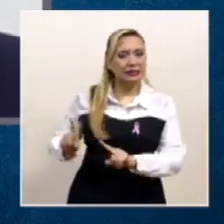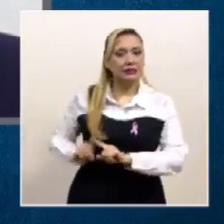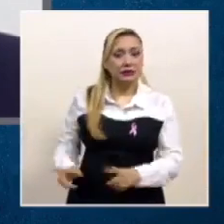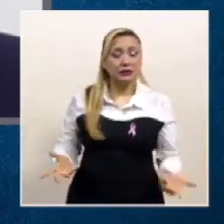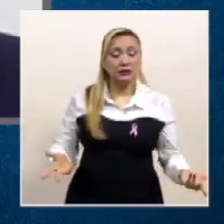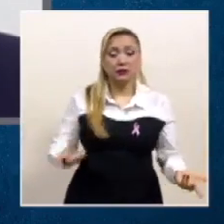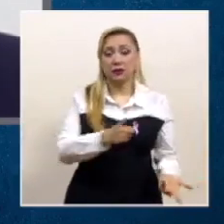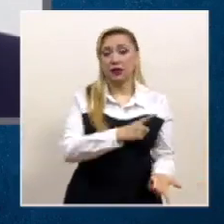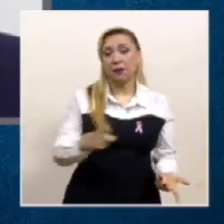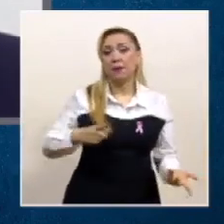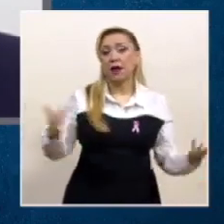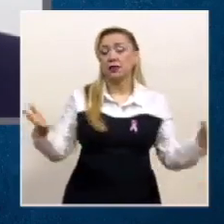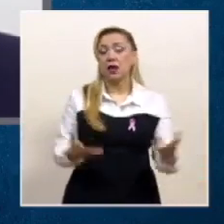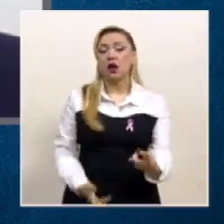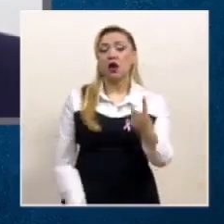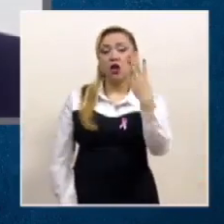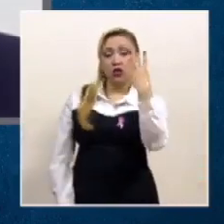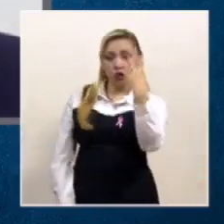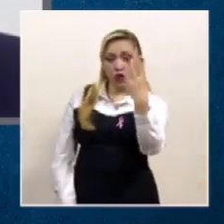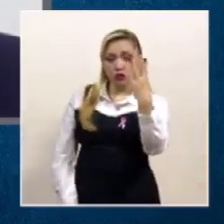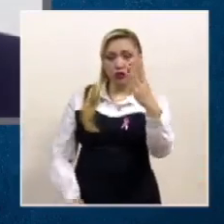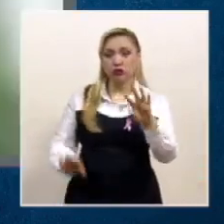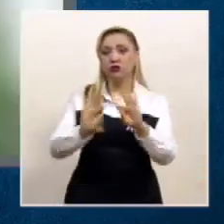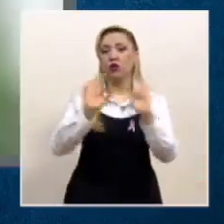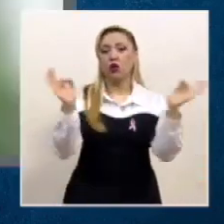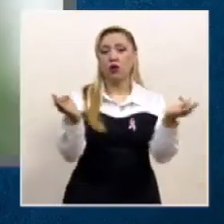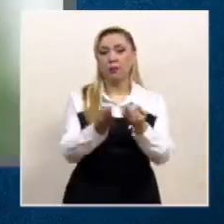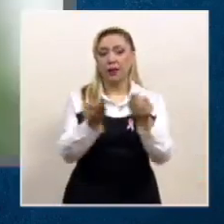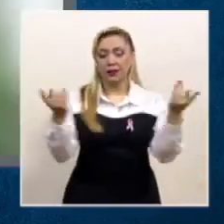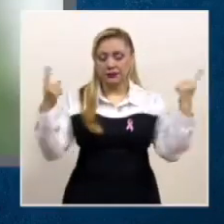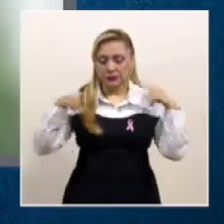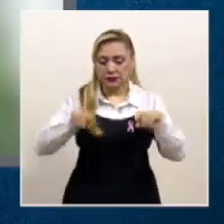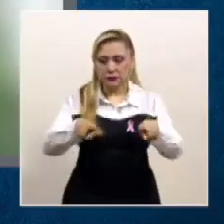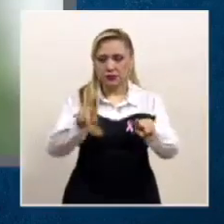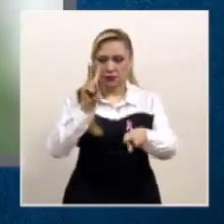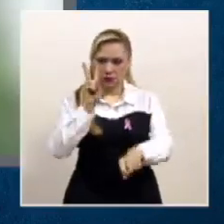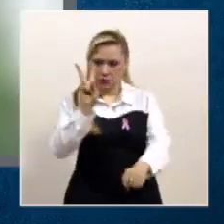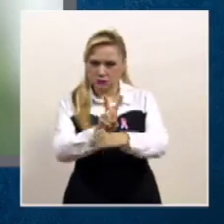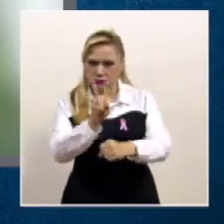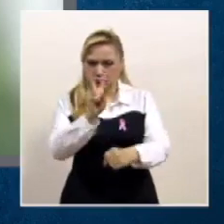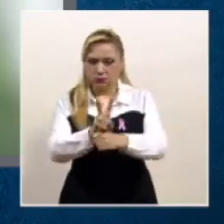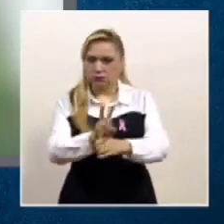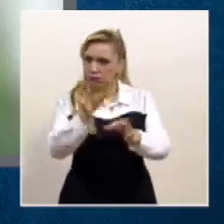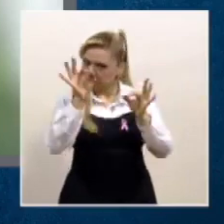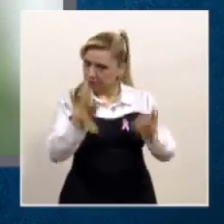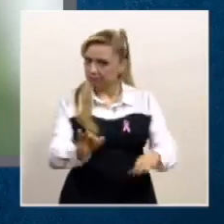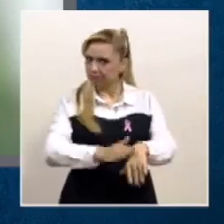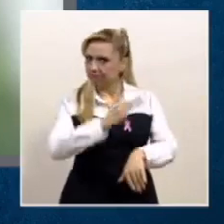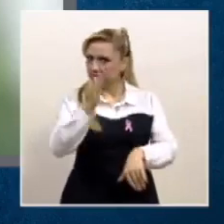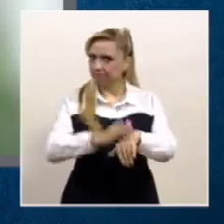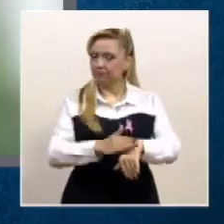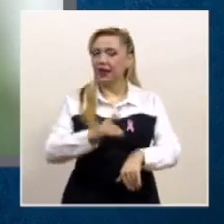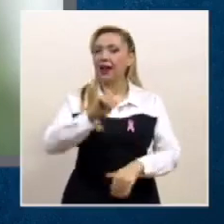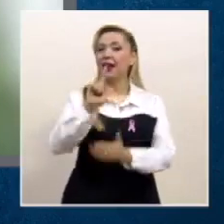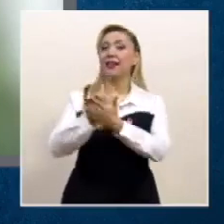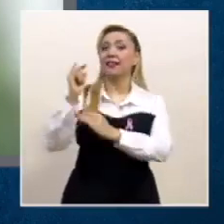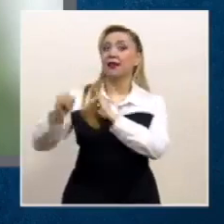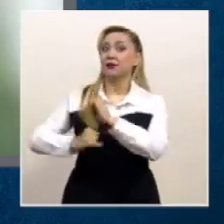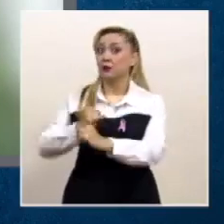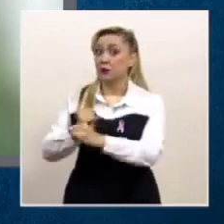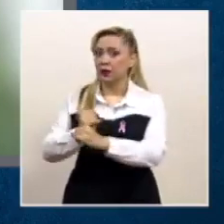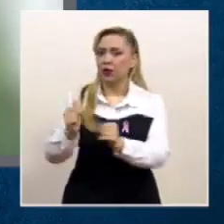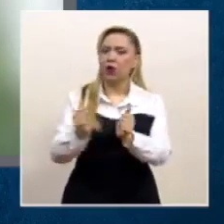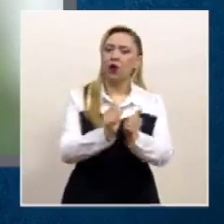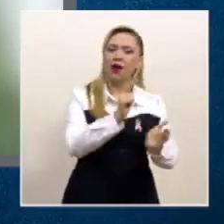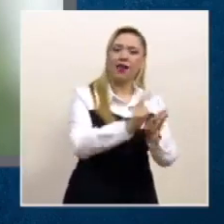crear dos vías para vigilar y para garantizar el cumplimiento de la convención. Mediante la